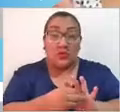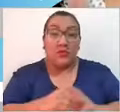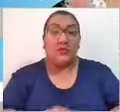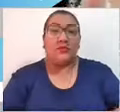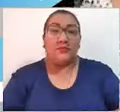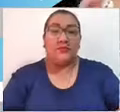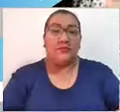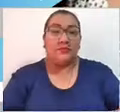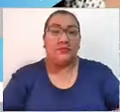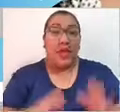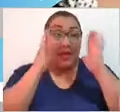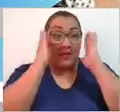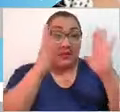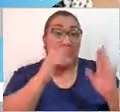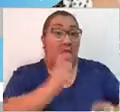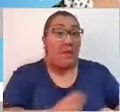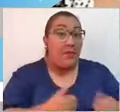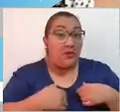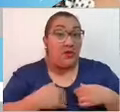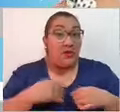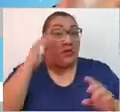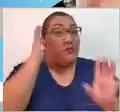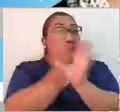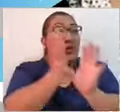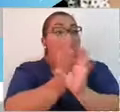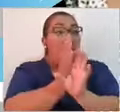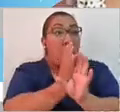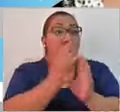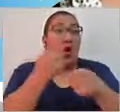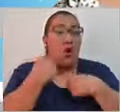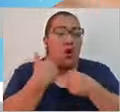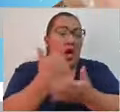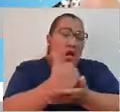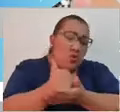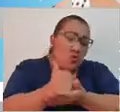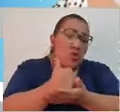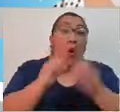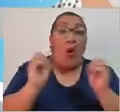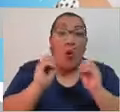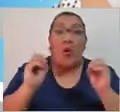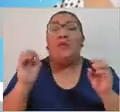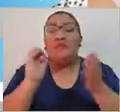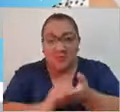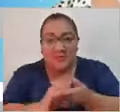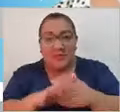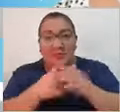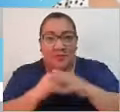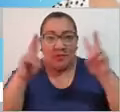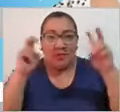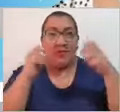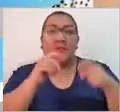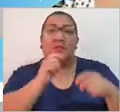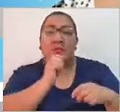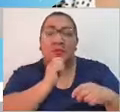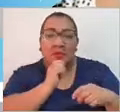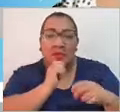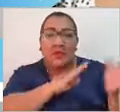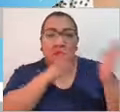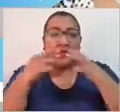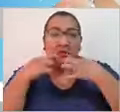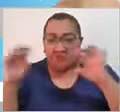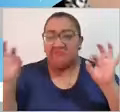la atención física y psicológica para la víctima, pero hace una diferenciación en relación al régimen privado y al régimen